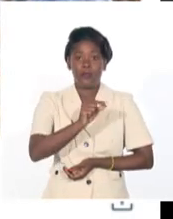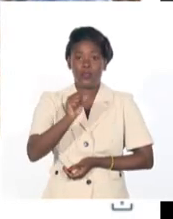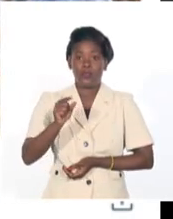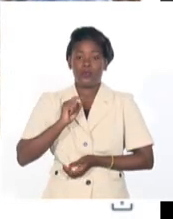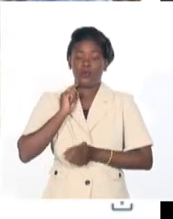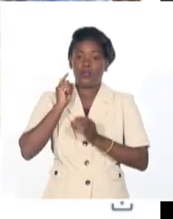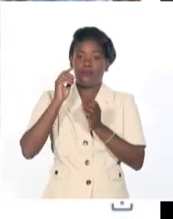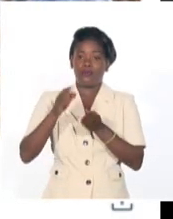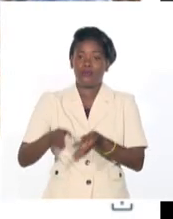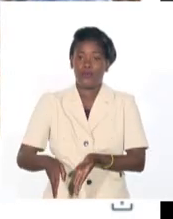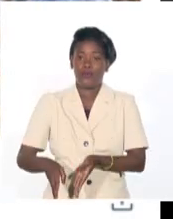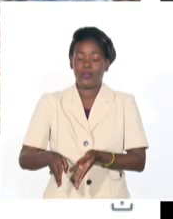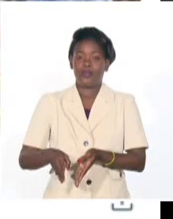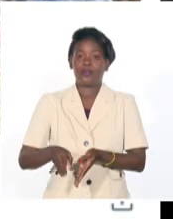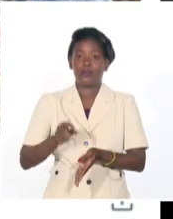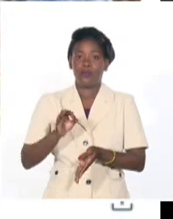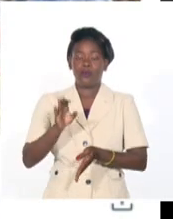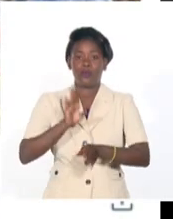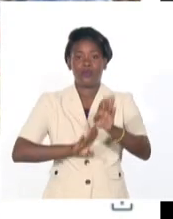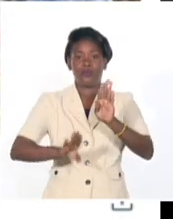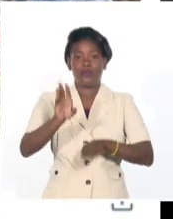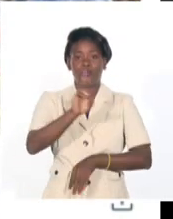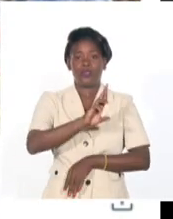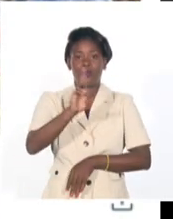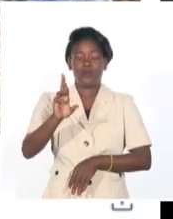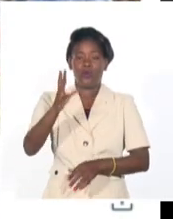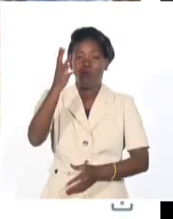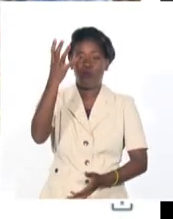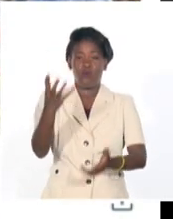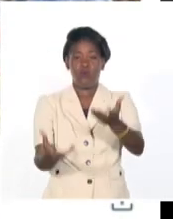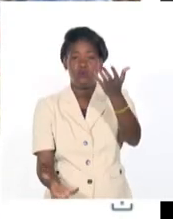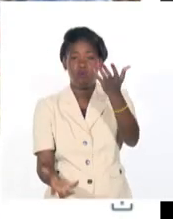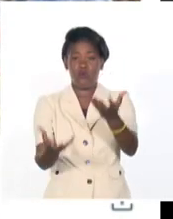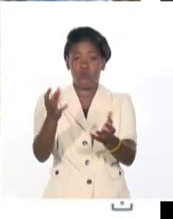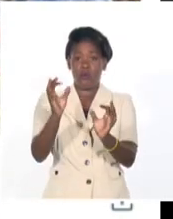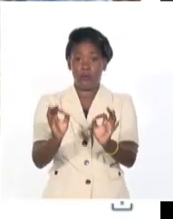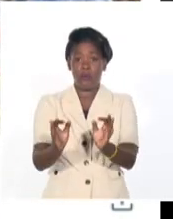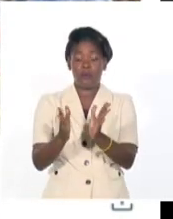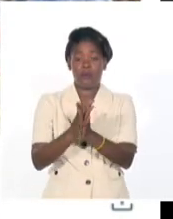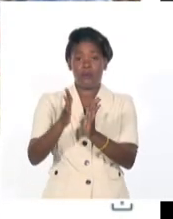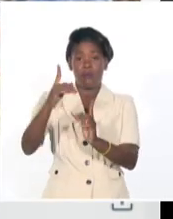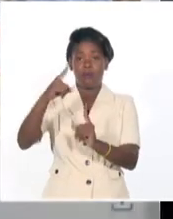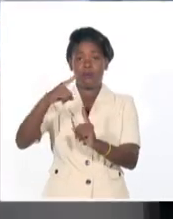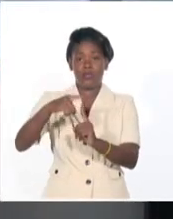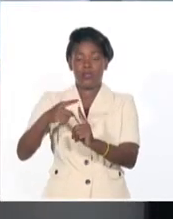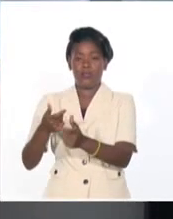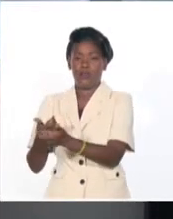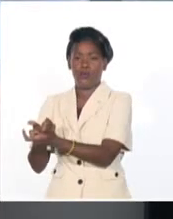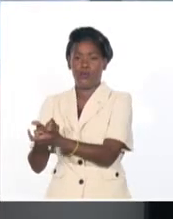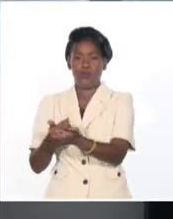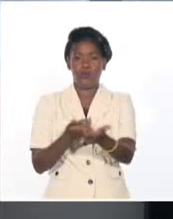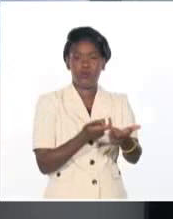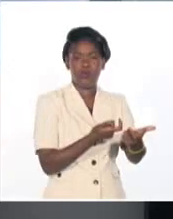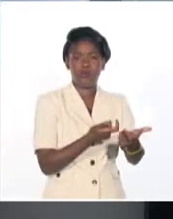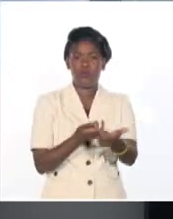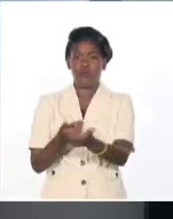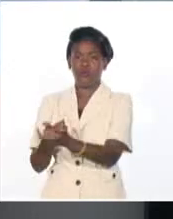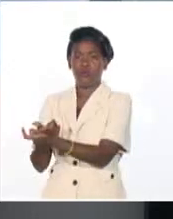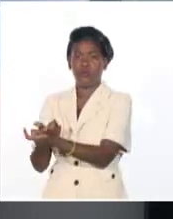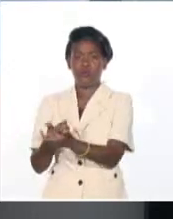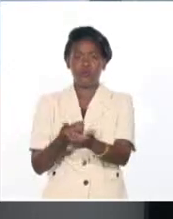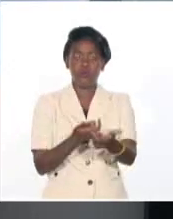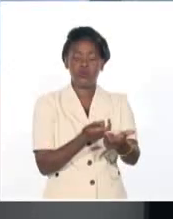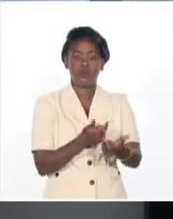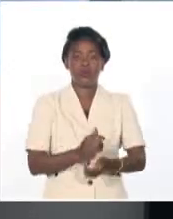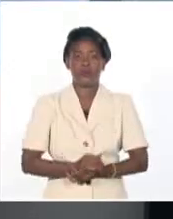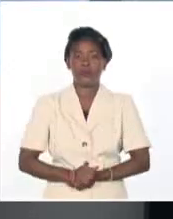deber y a los héroes que durante interminables jornadas enfrentaron el siniestro. Honrar, honra. En el cuartel de